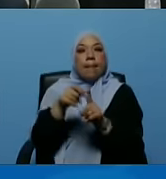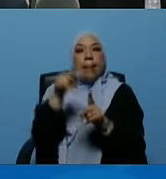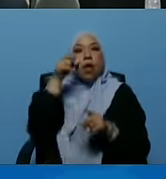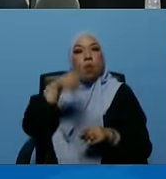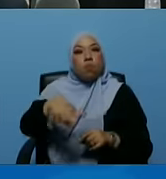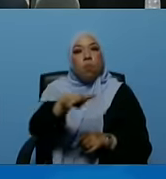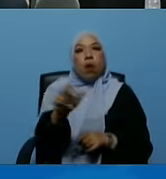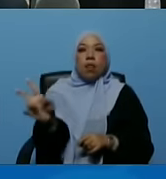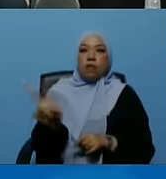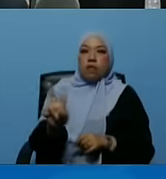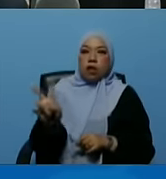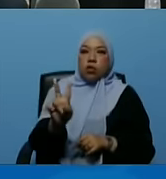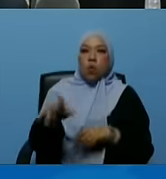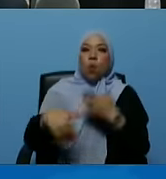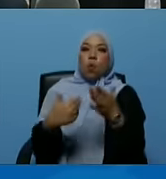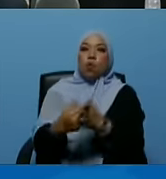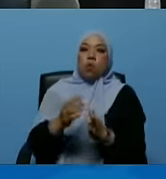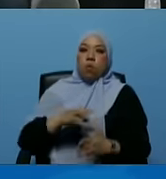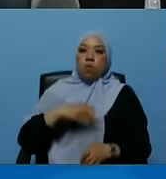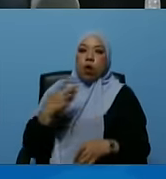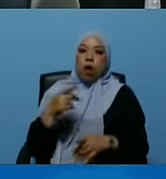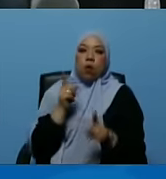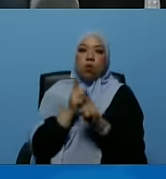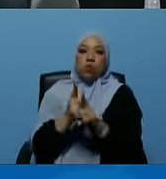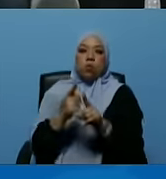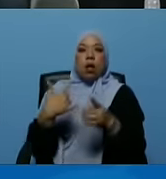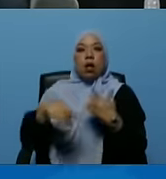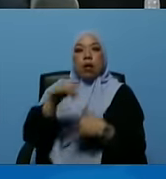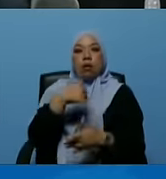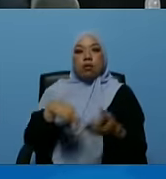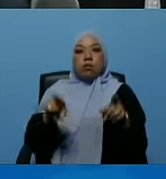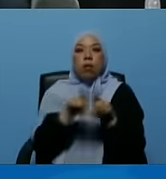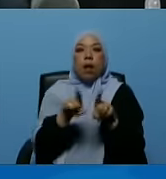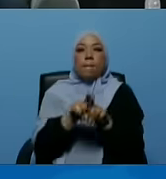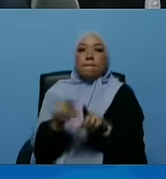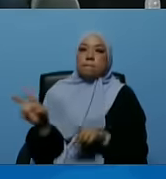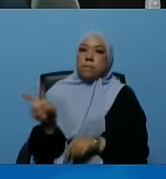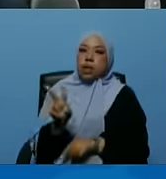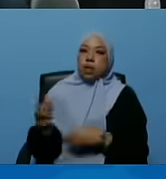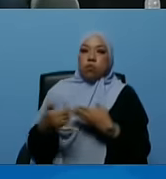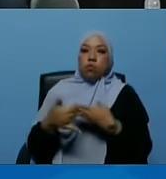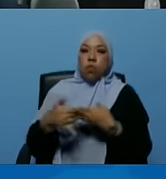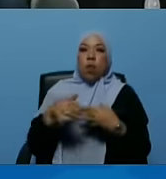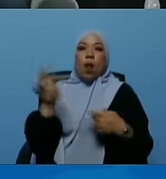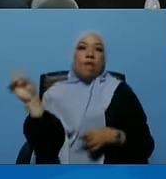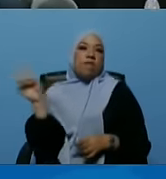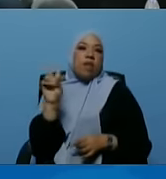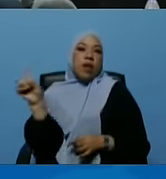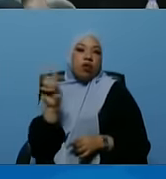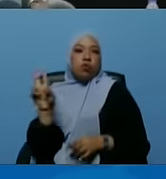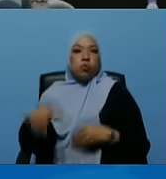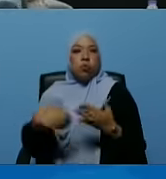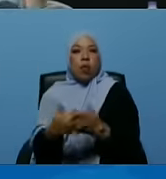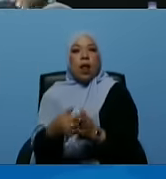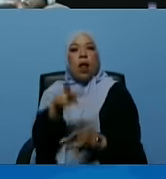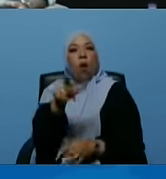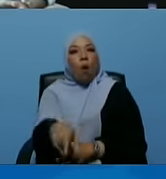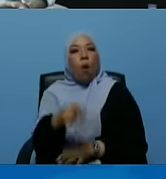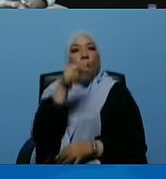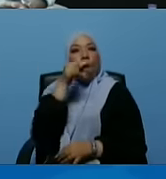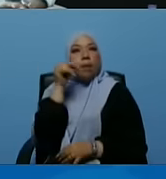pueblo de Venezuela. Y ustedes podrán conspirar desde Miami, pero en Venezuela mandan los venezolanos y las